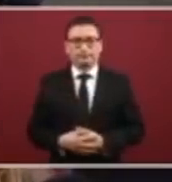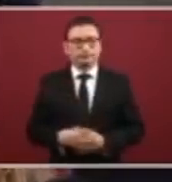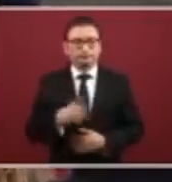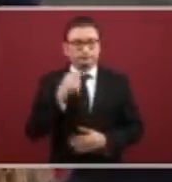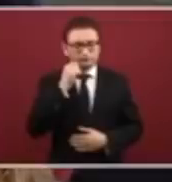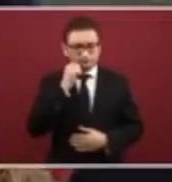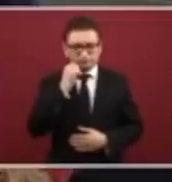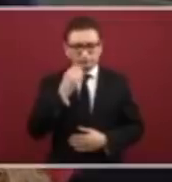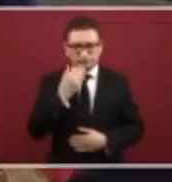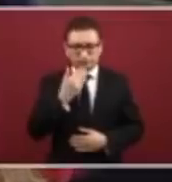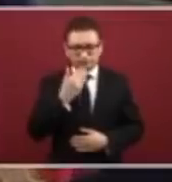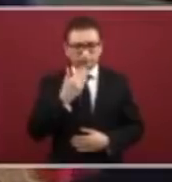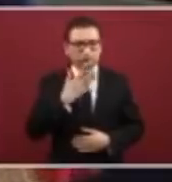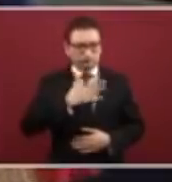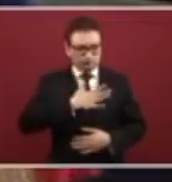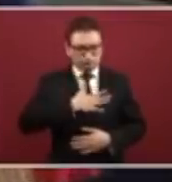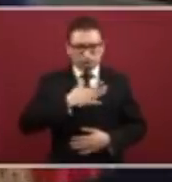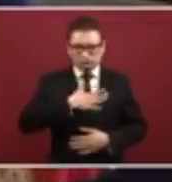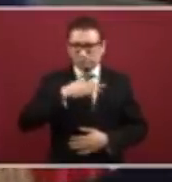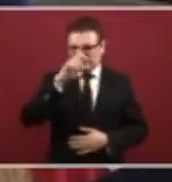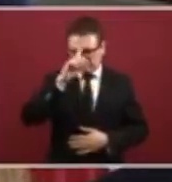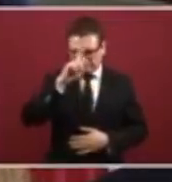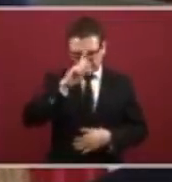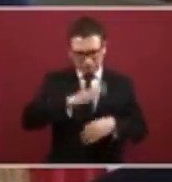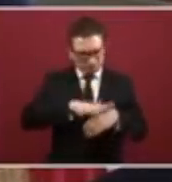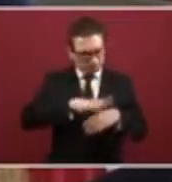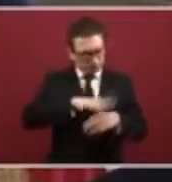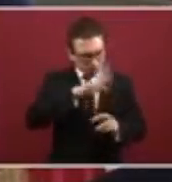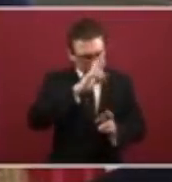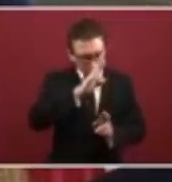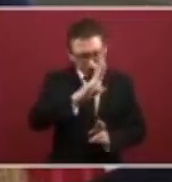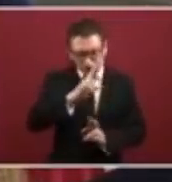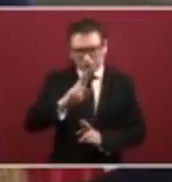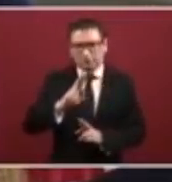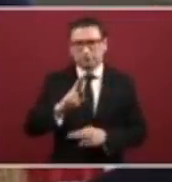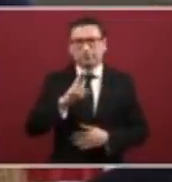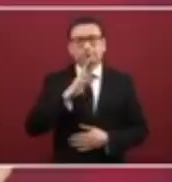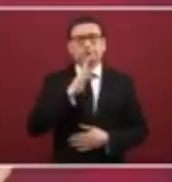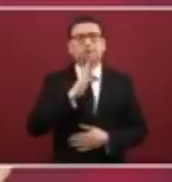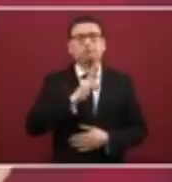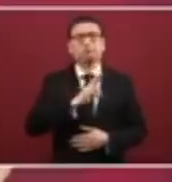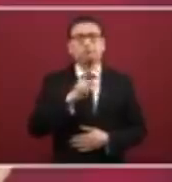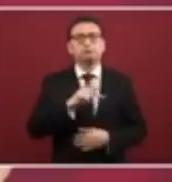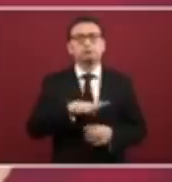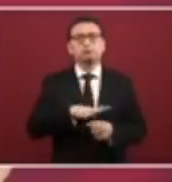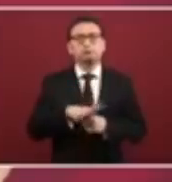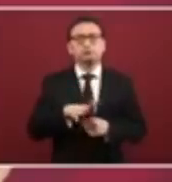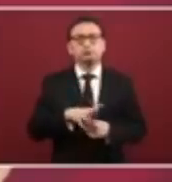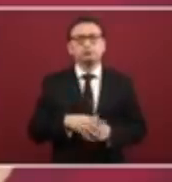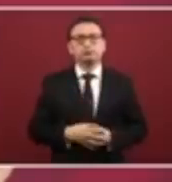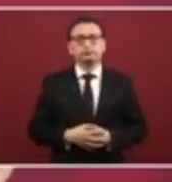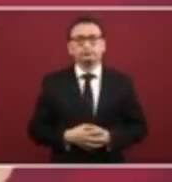de todas maneras, mi sugerencia respetuosa es que tengan,